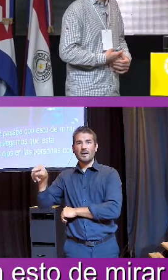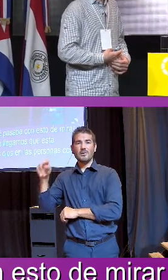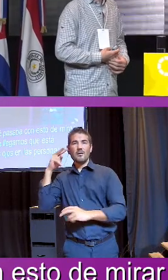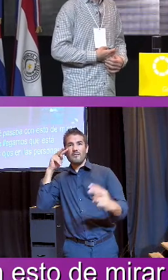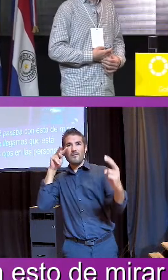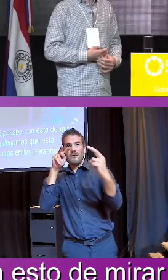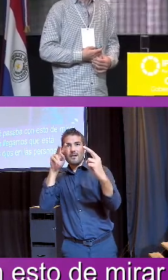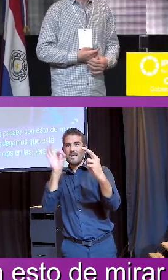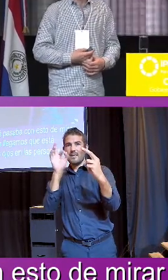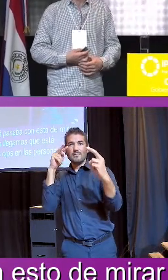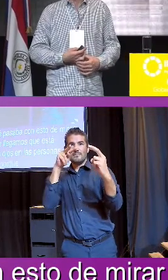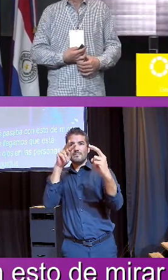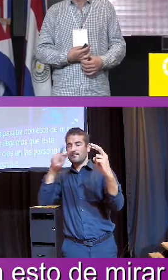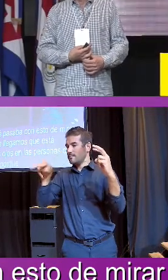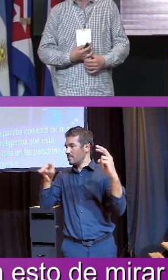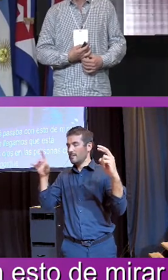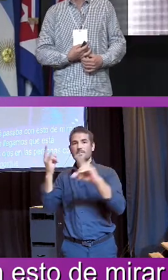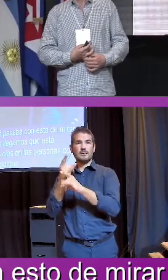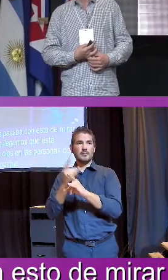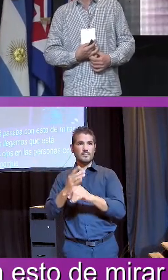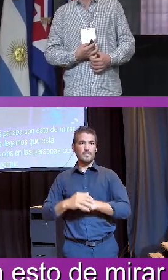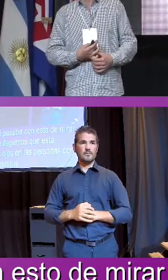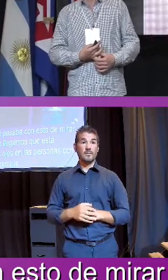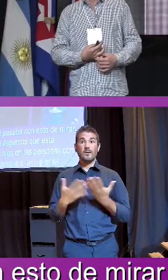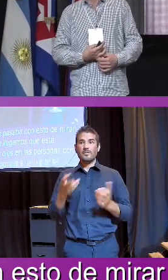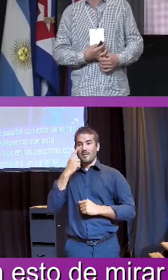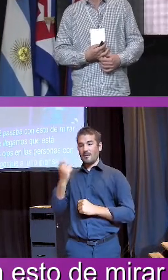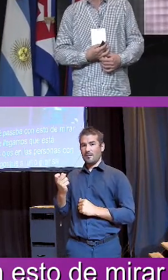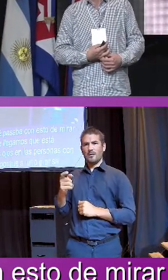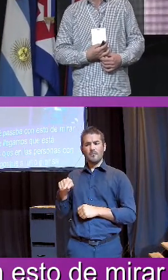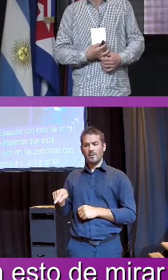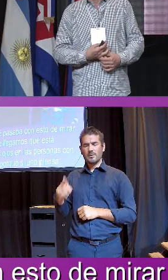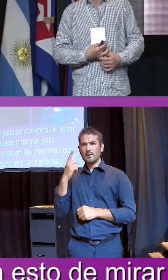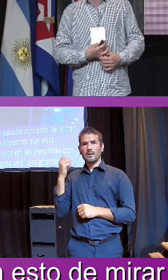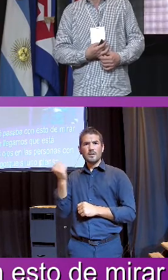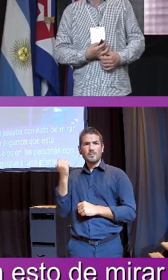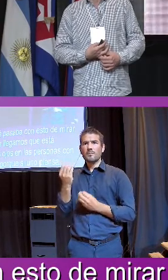esto es muy importante porque si uno piensa